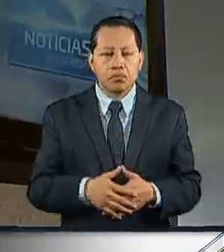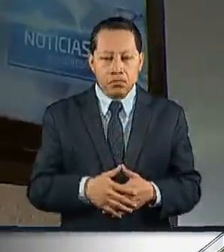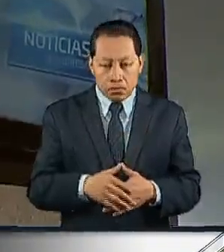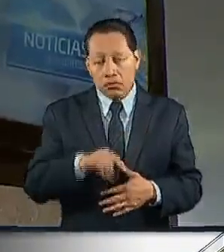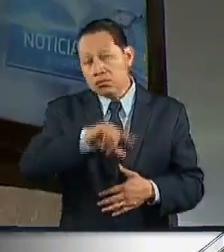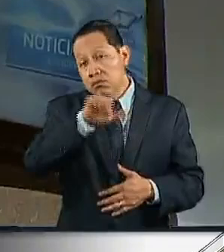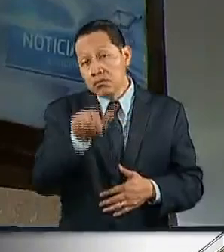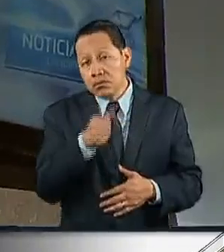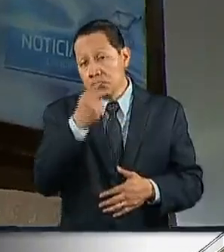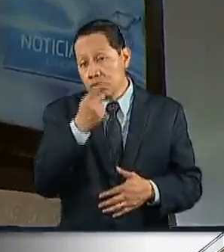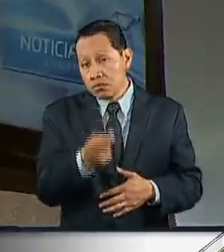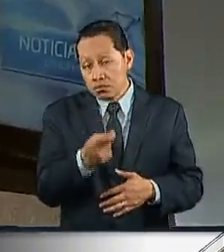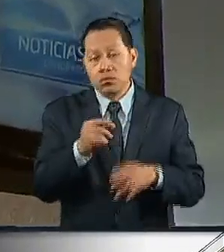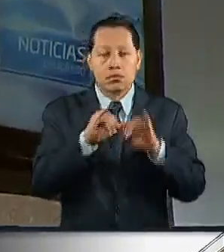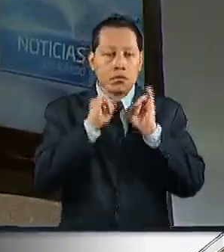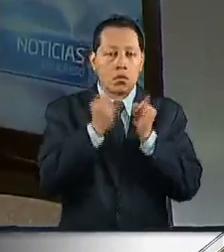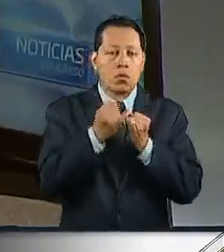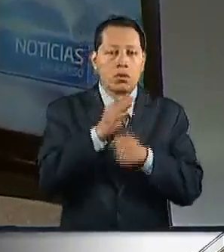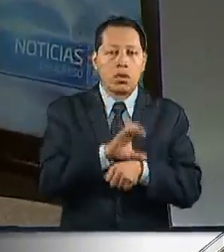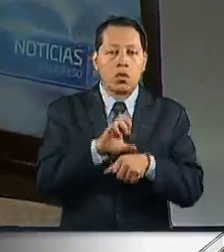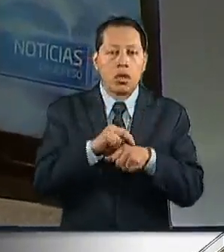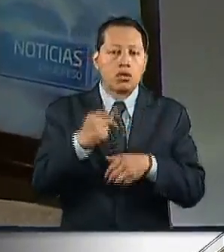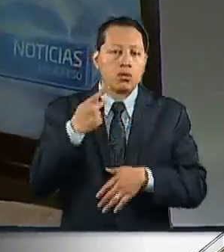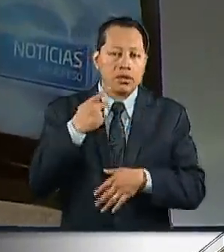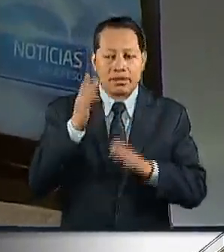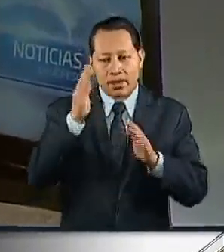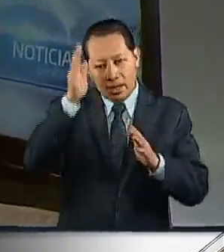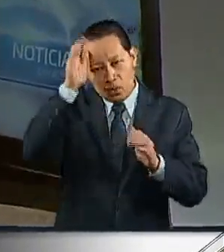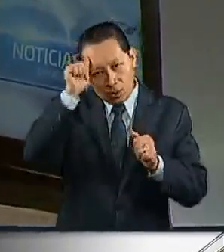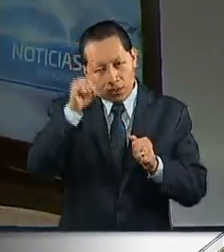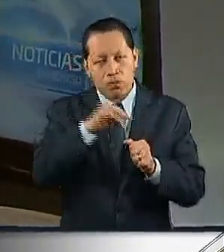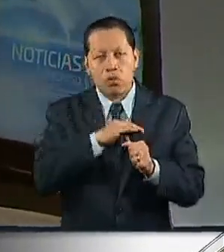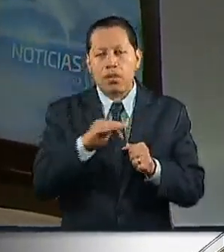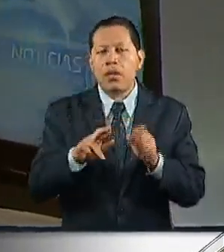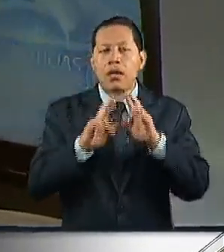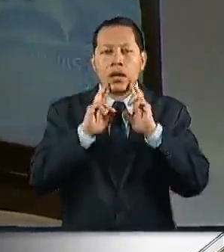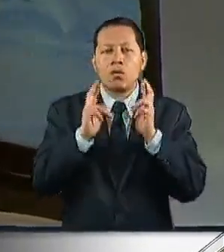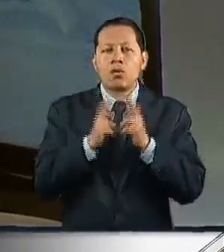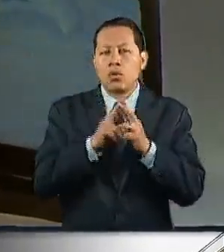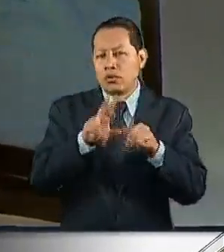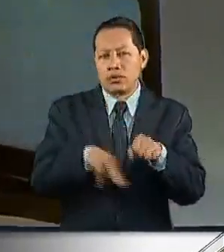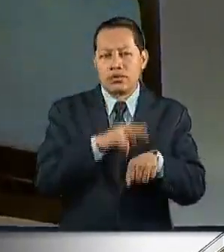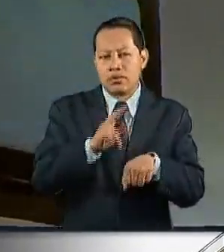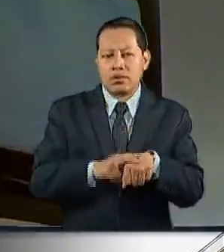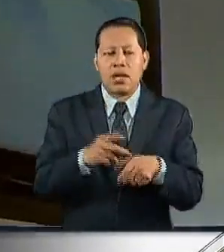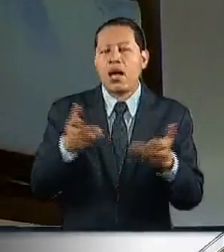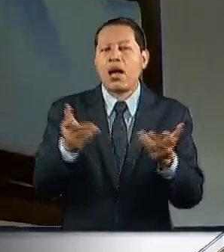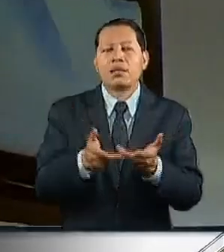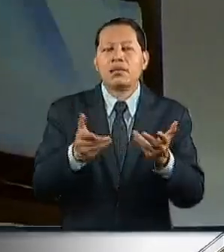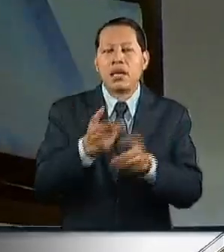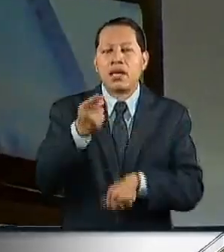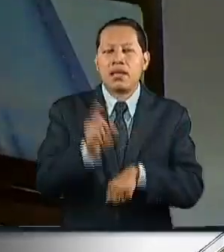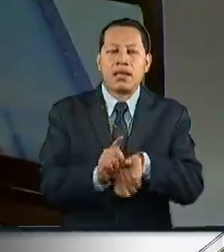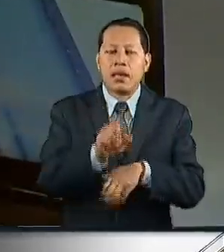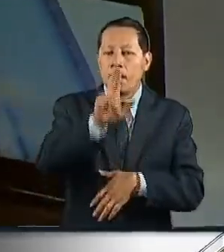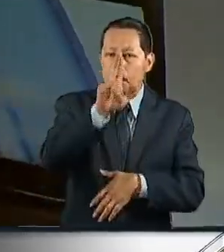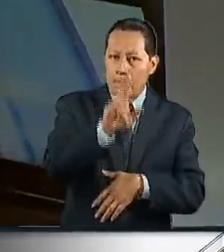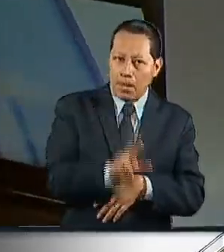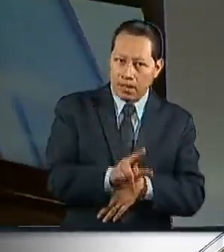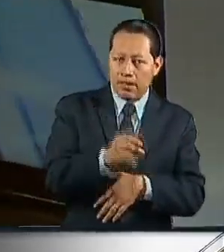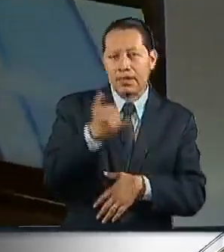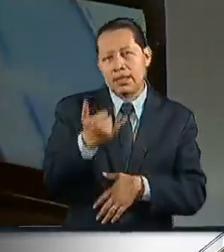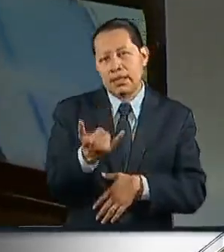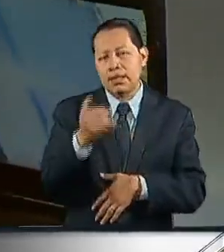comentó que la junta de coordinación política ya acordó que las sesiones ordinarias para el próximo periodo se realicen los días martes y